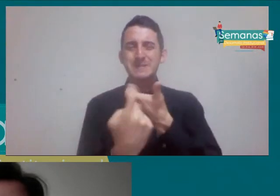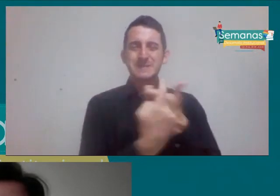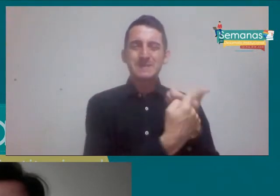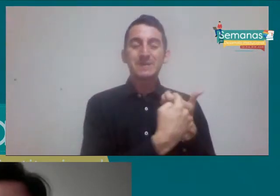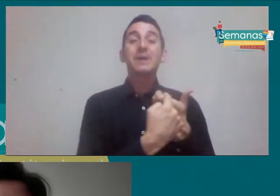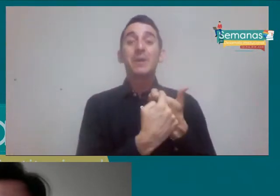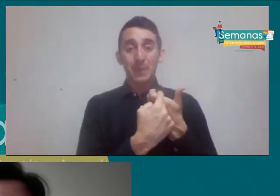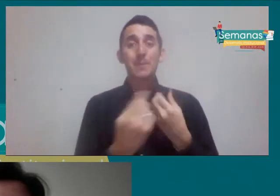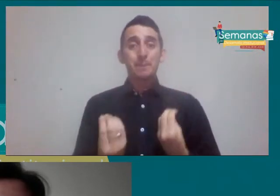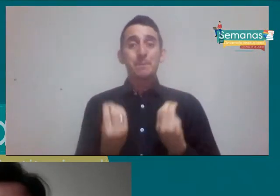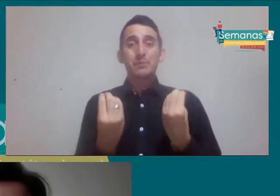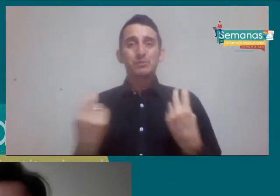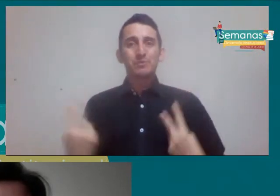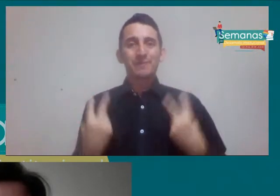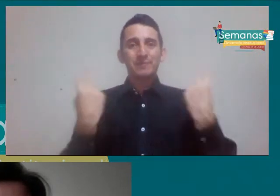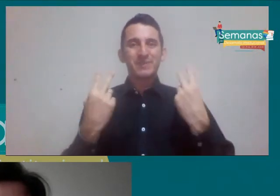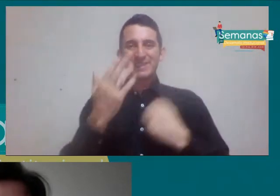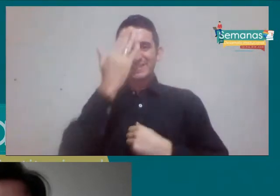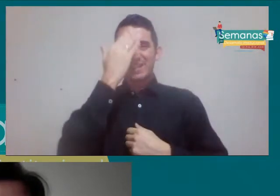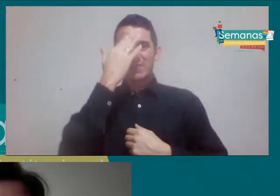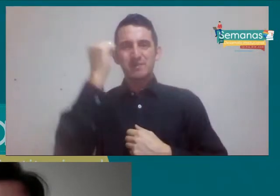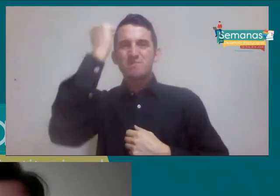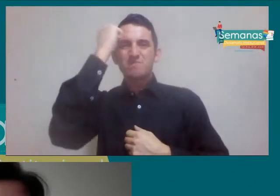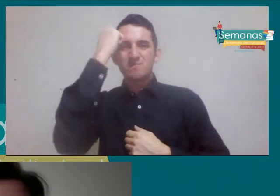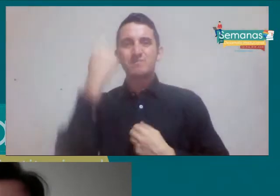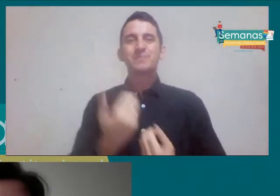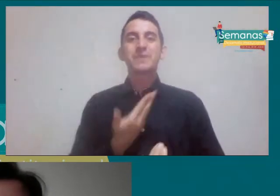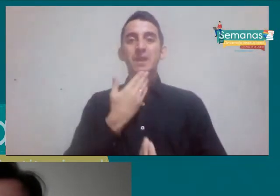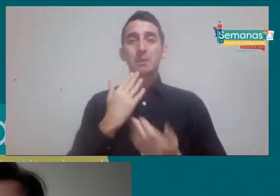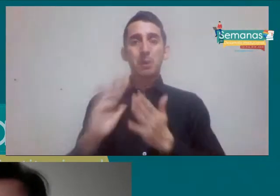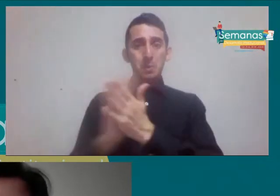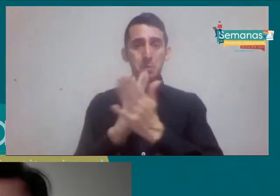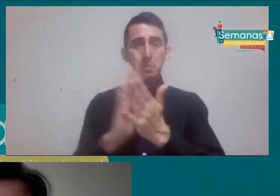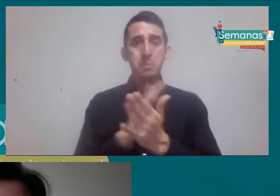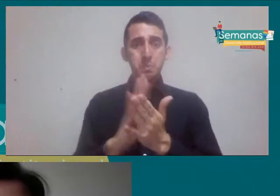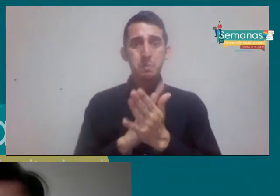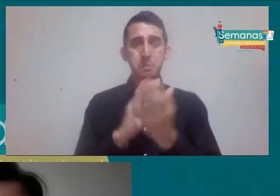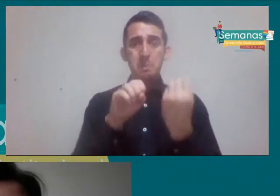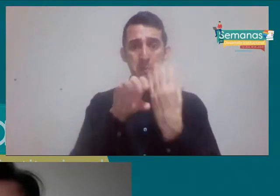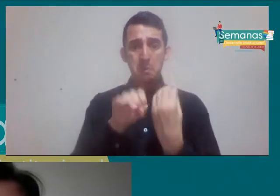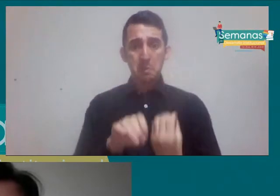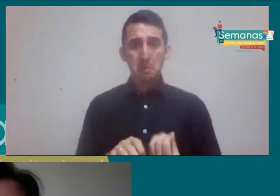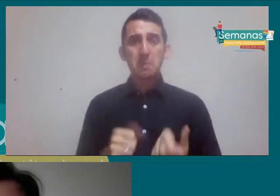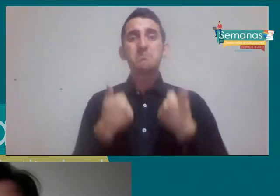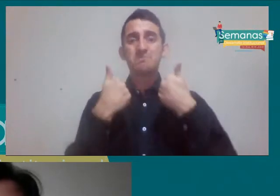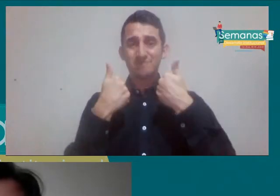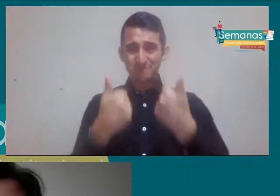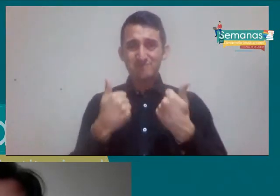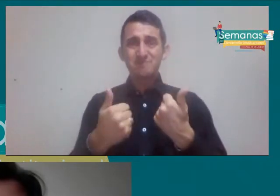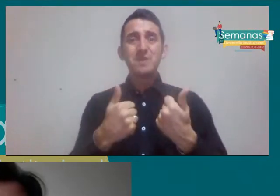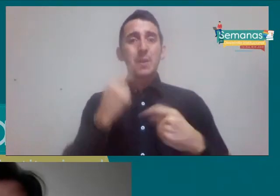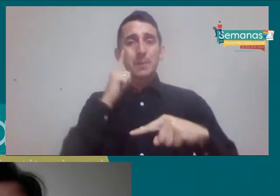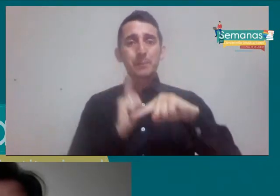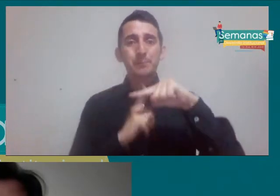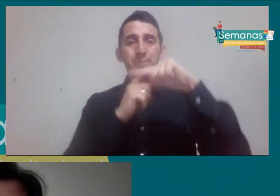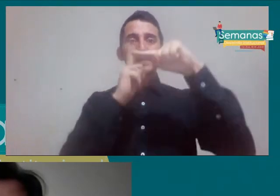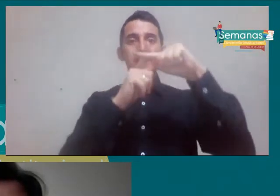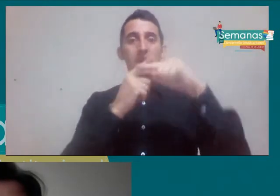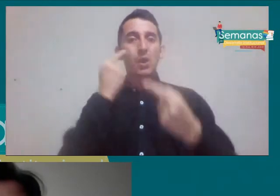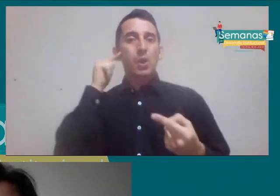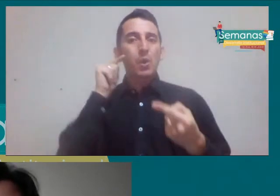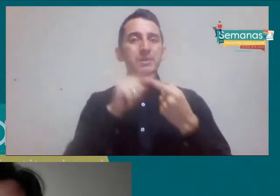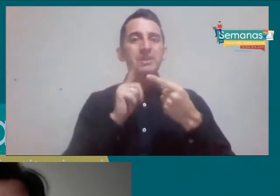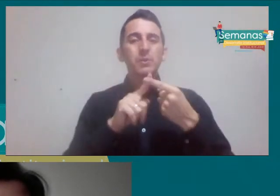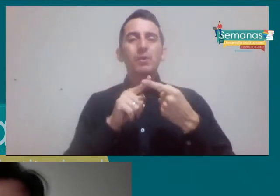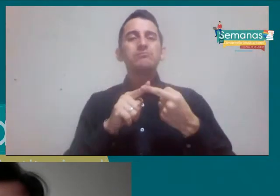que hace parte de este gremio educativo, muy buenos comentarios, todo esto es para construir y no para destruir, tú lo